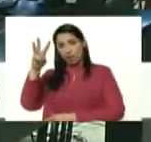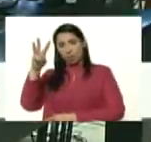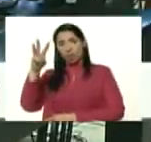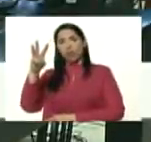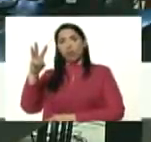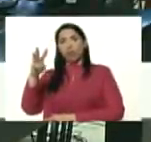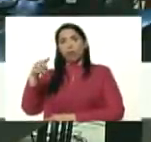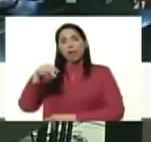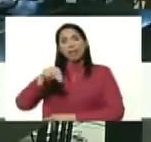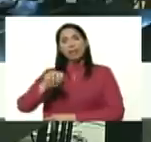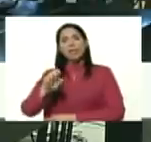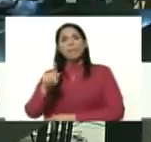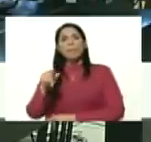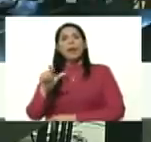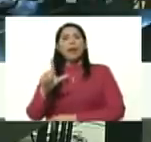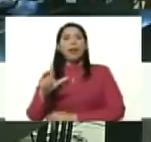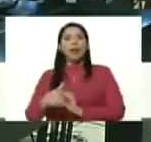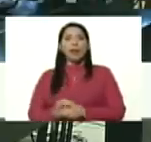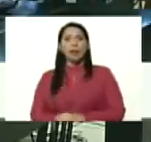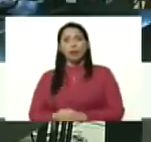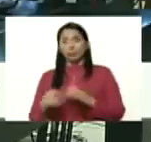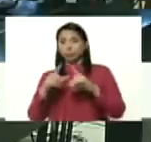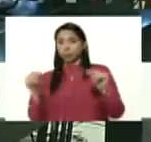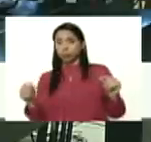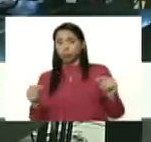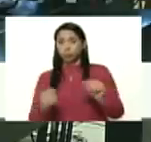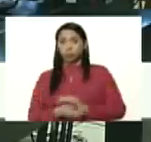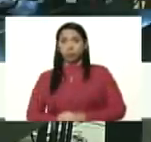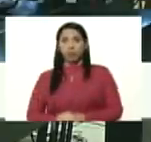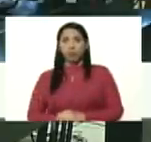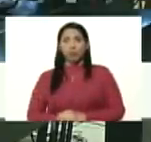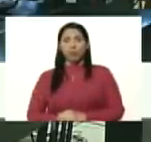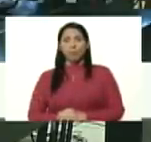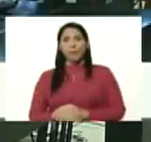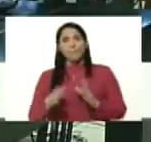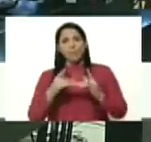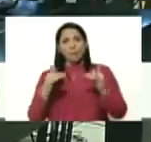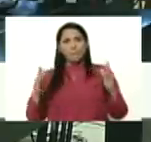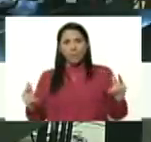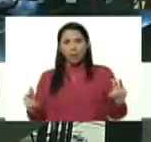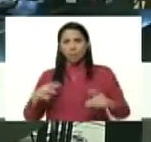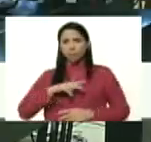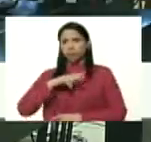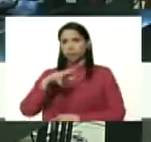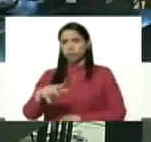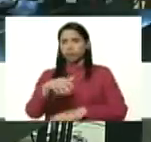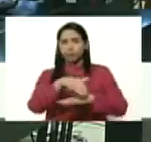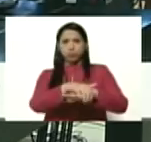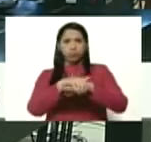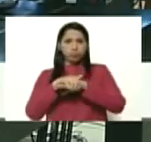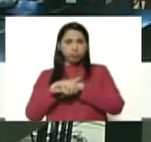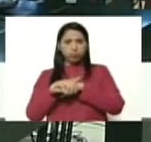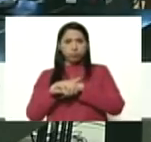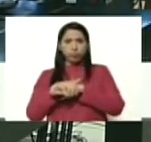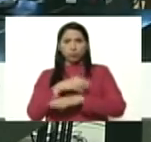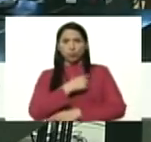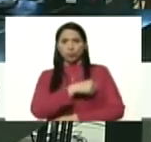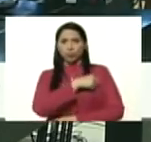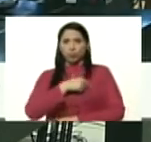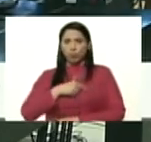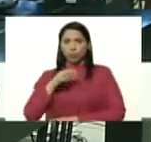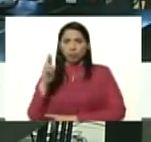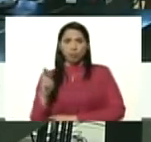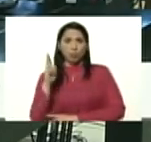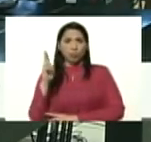Nepal, Nicaragua, Nueva Zelanda, Panamá, Portugal, Reino Unido, Suecia,